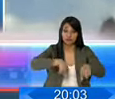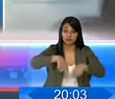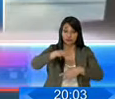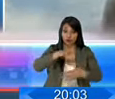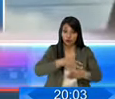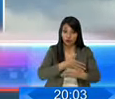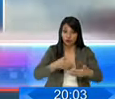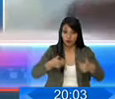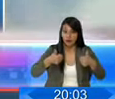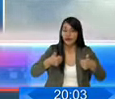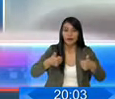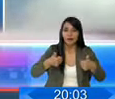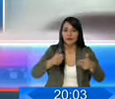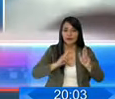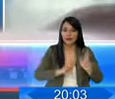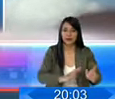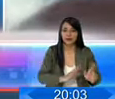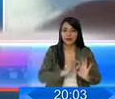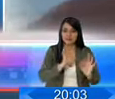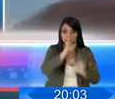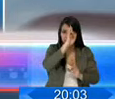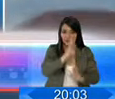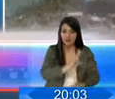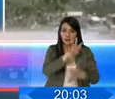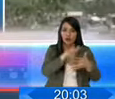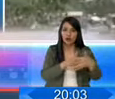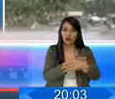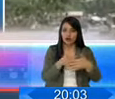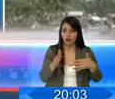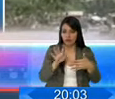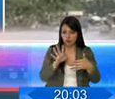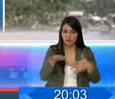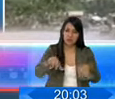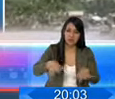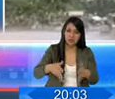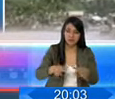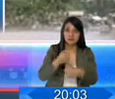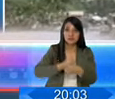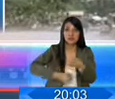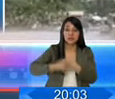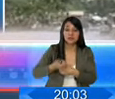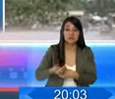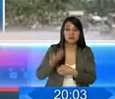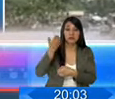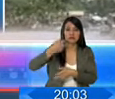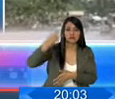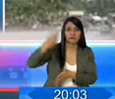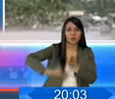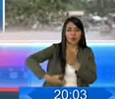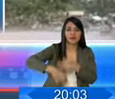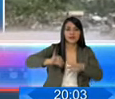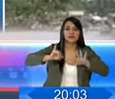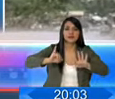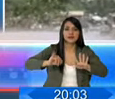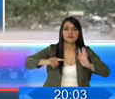horarios que se han previsto. Uh-huh. Y por lo tanto ahí, por ejemplo, para compartirles unas cifras, el año pasado fueron multados